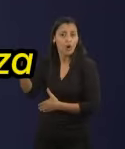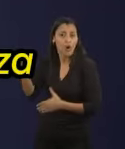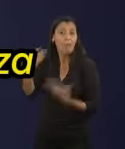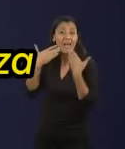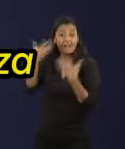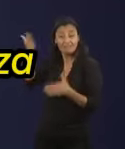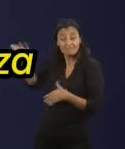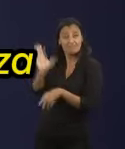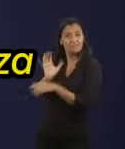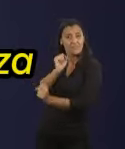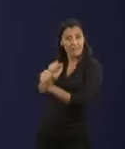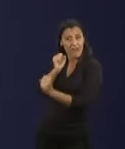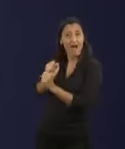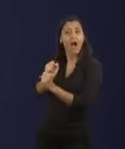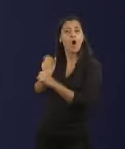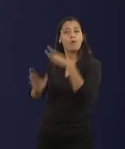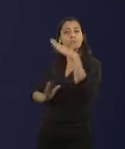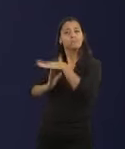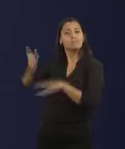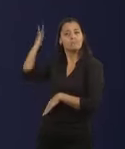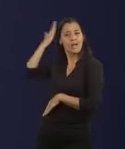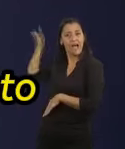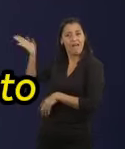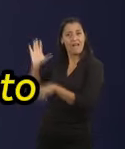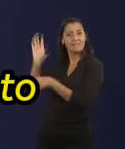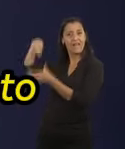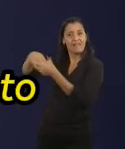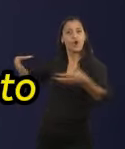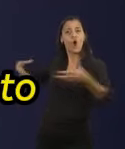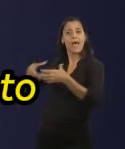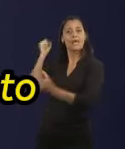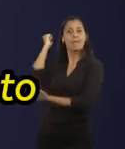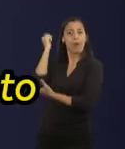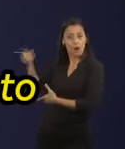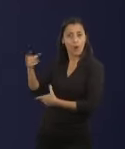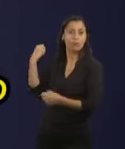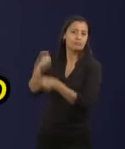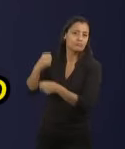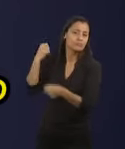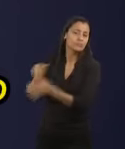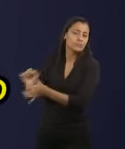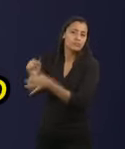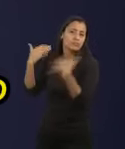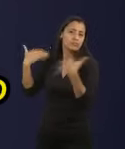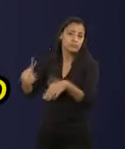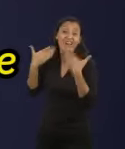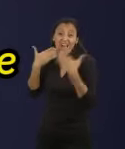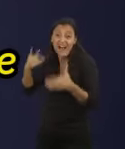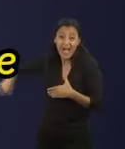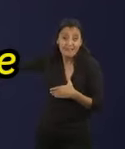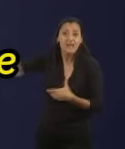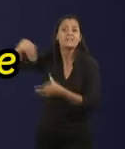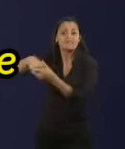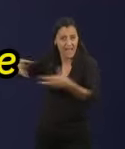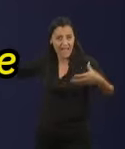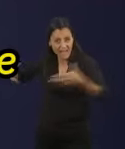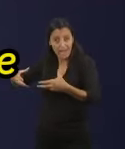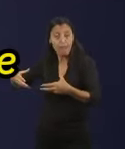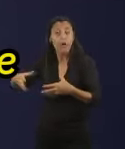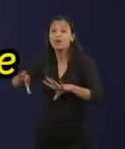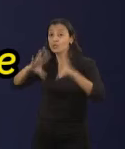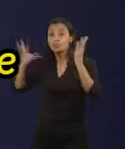pero pero bueno como cabeza de del equipo económico el gran trabajo del ministro caputo pero también de todo su equipo hicieron que